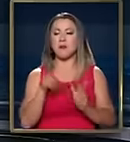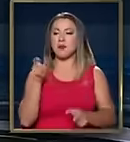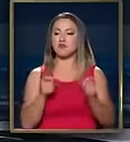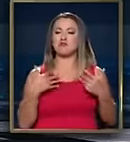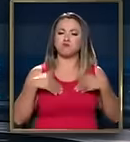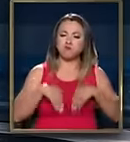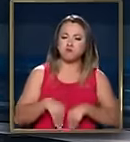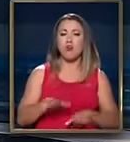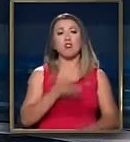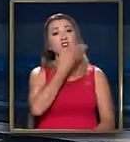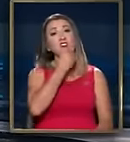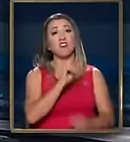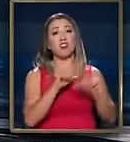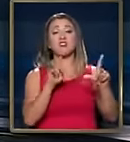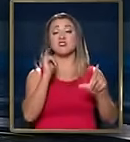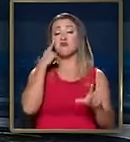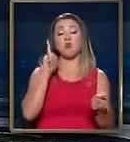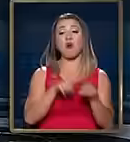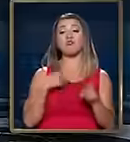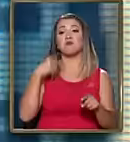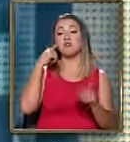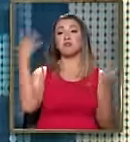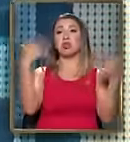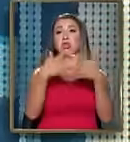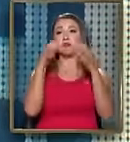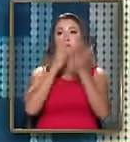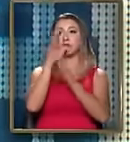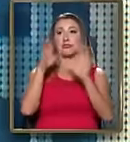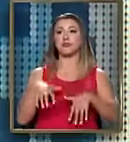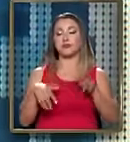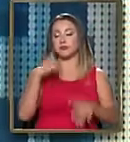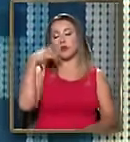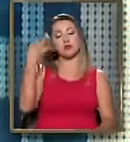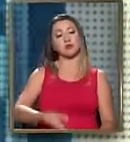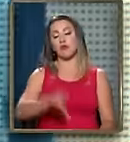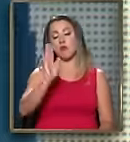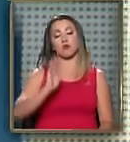Oye, que está bonito el día, sí, pero en cualquier momento esta weá se nubla a empezar a llover, ¿estás seguro? ¿Sí?